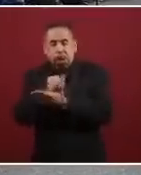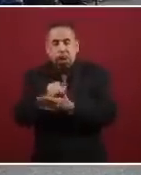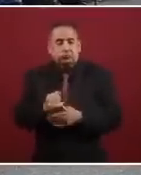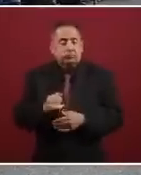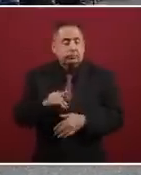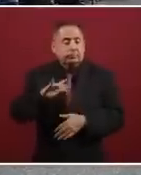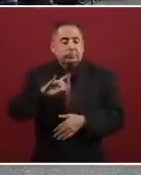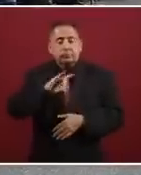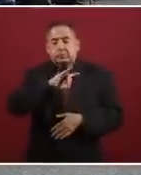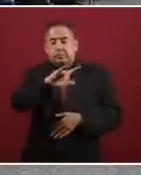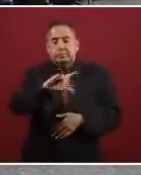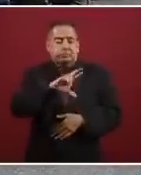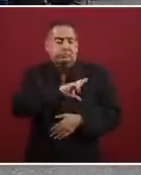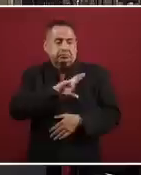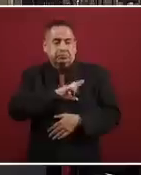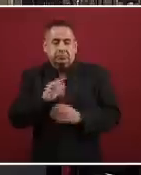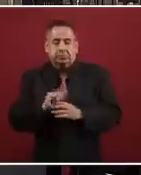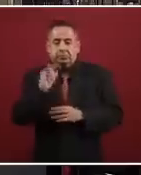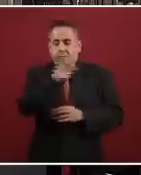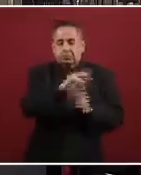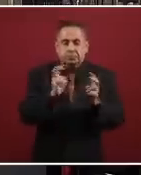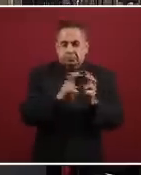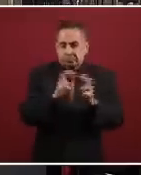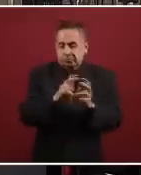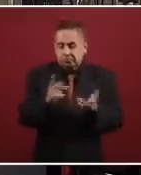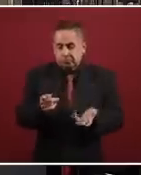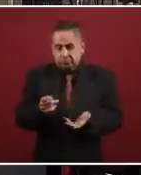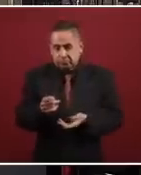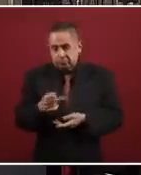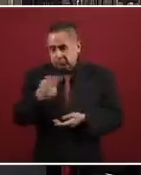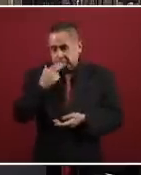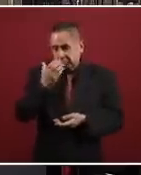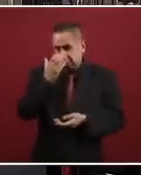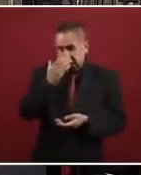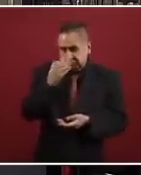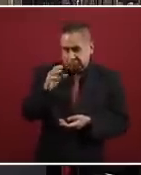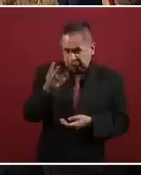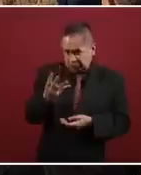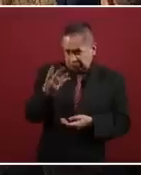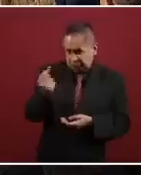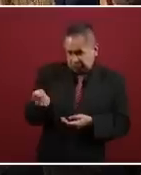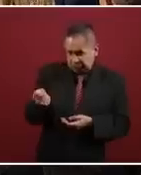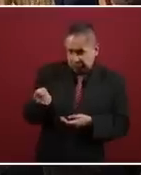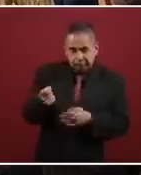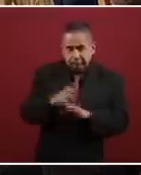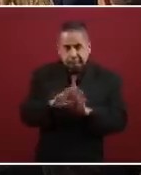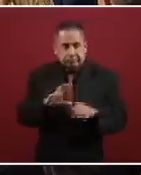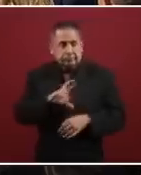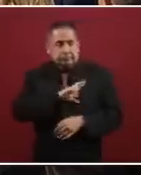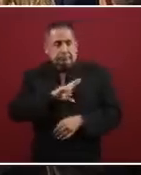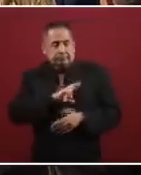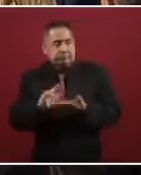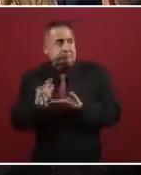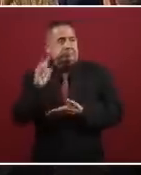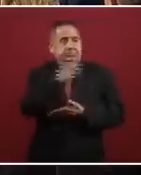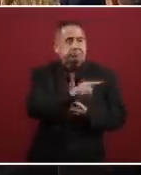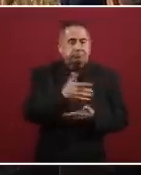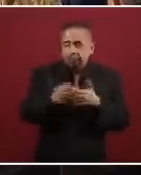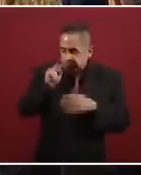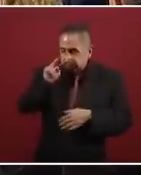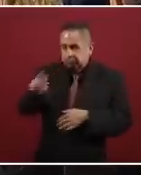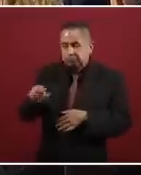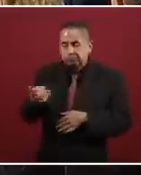a Tamaulipas. Es una usanza de la 4T justamente evitar los vuelos privados. ¿Usted qué opina de esta